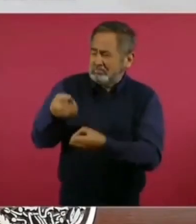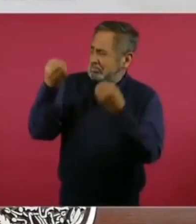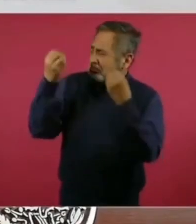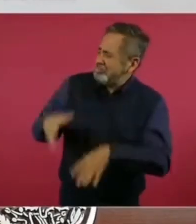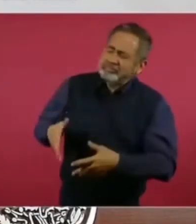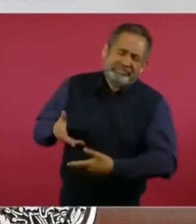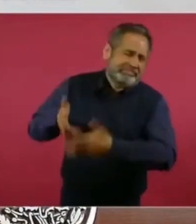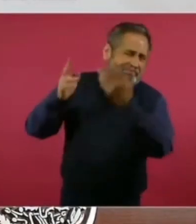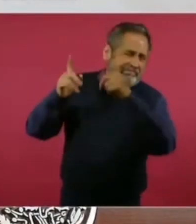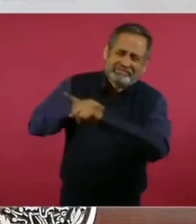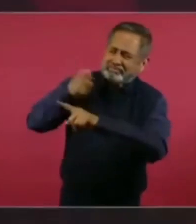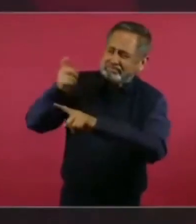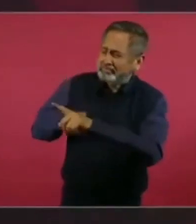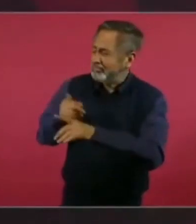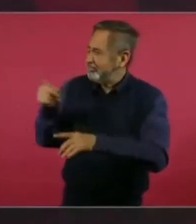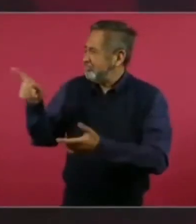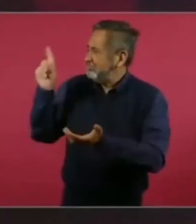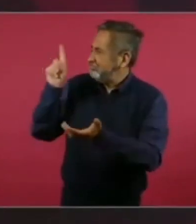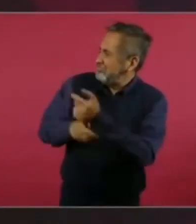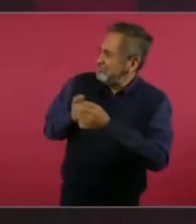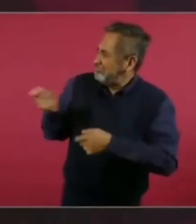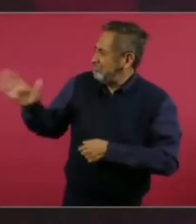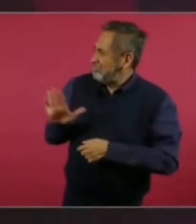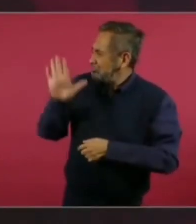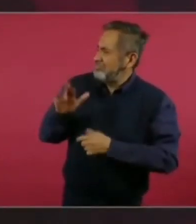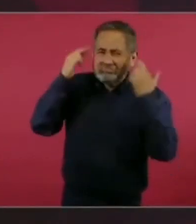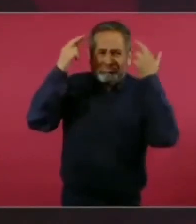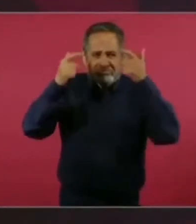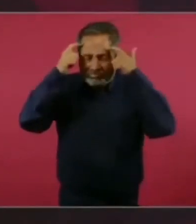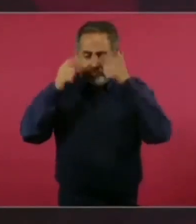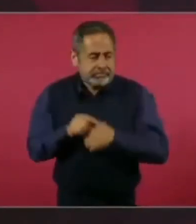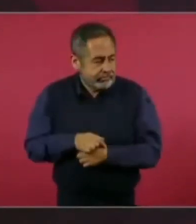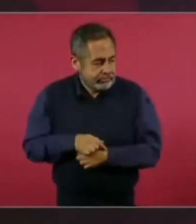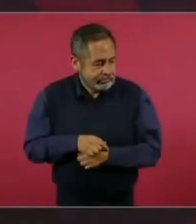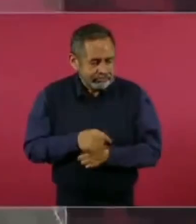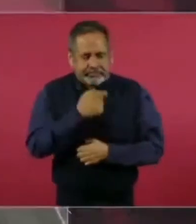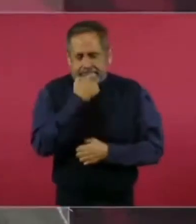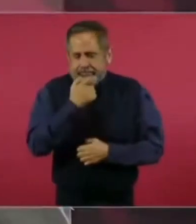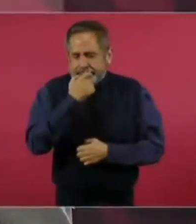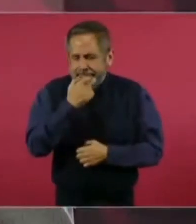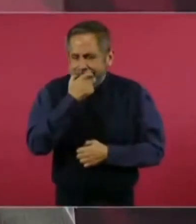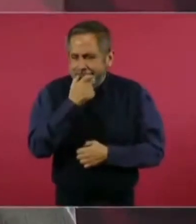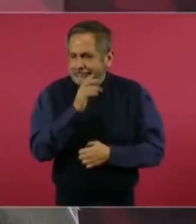va a establecer una monarquía también es de risa